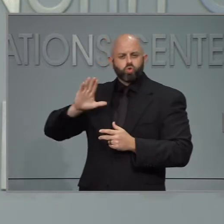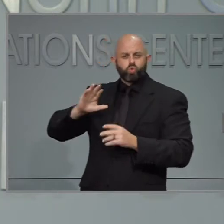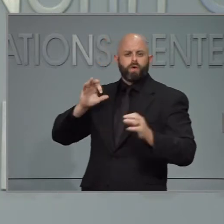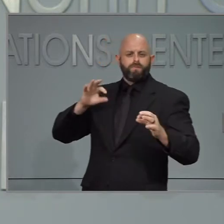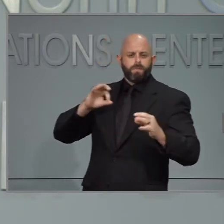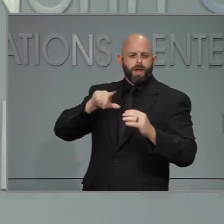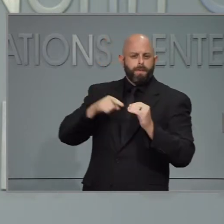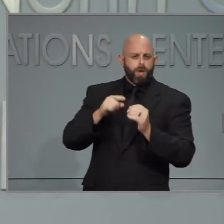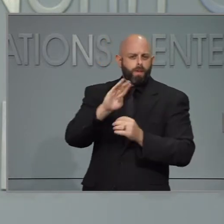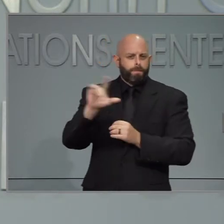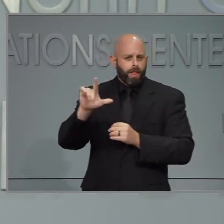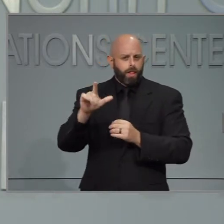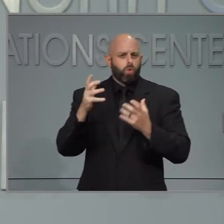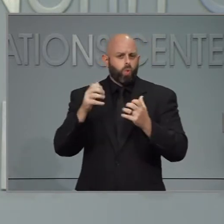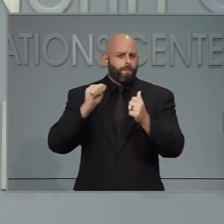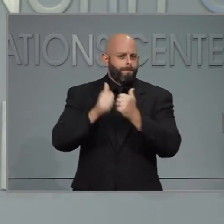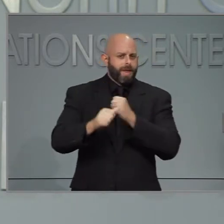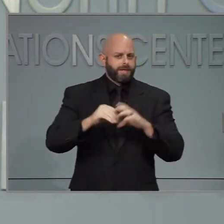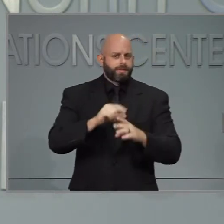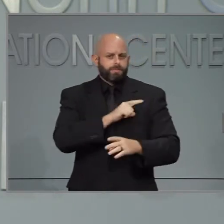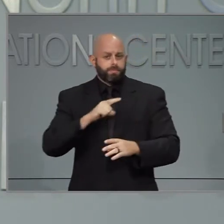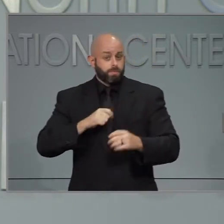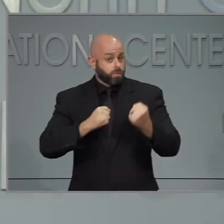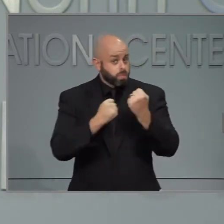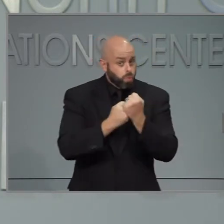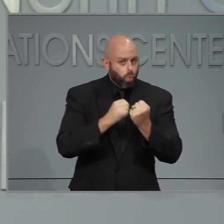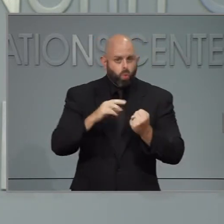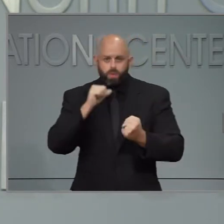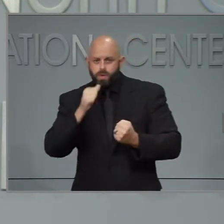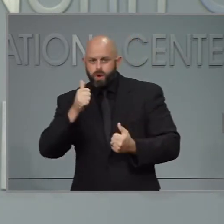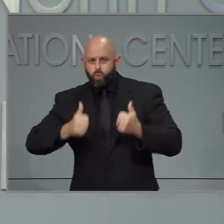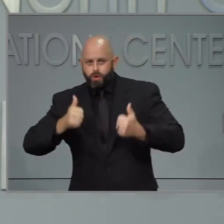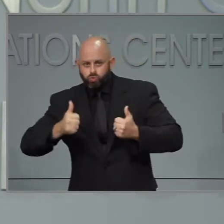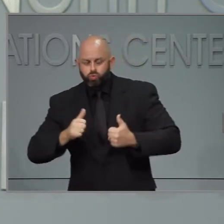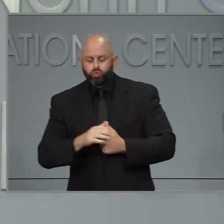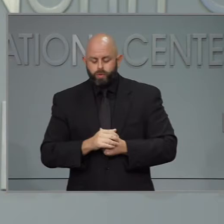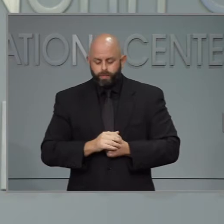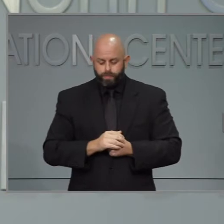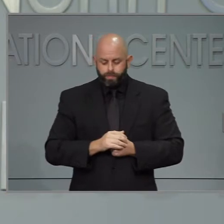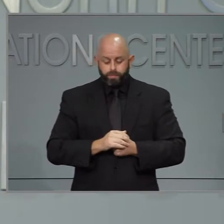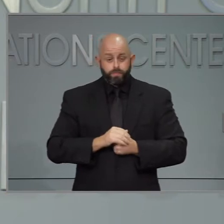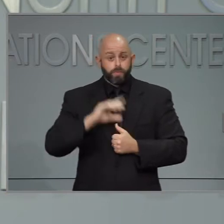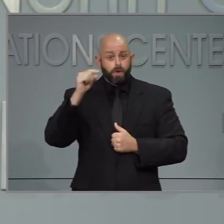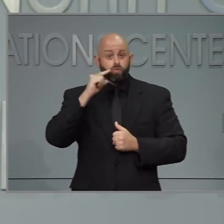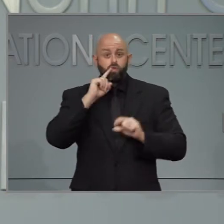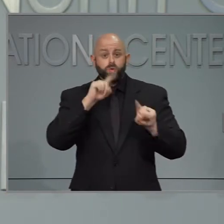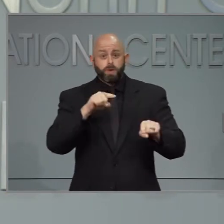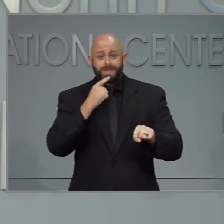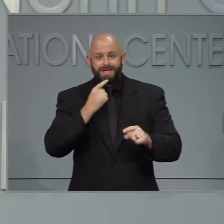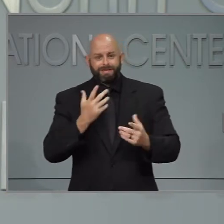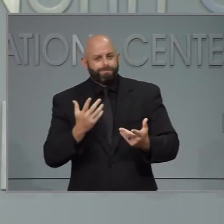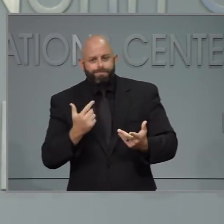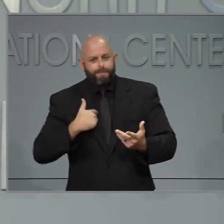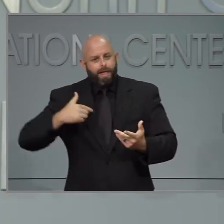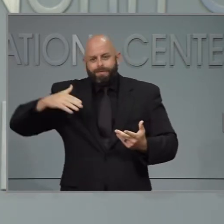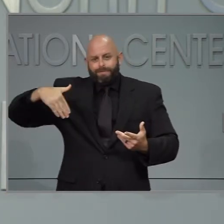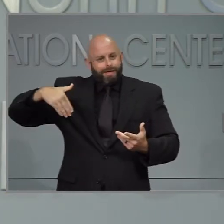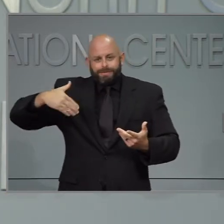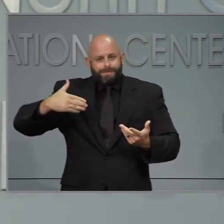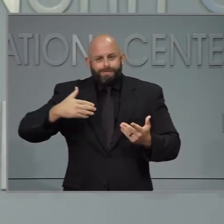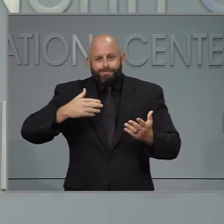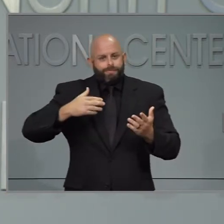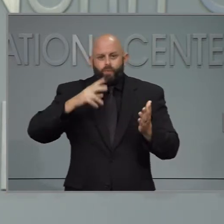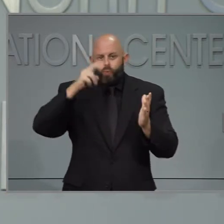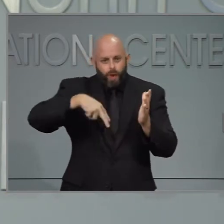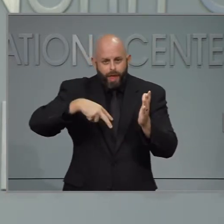paquete, esta propuesta? ¿Lo va a apoyar o inquietud? Respuesta: no he visto nada al respecto. Sé que